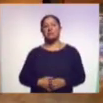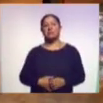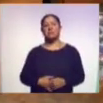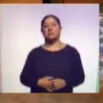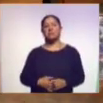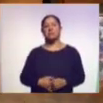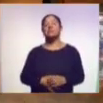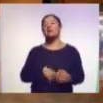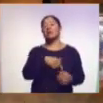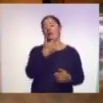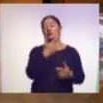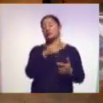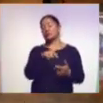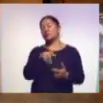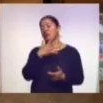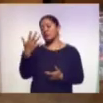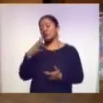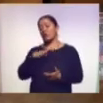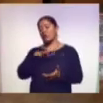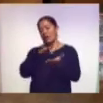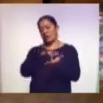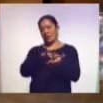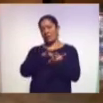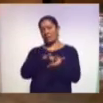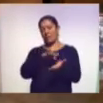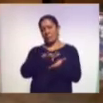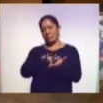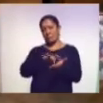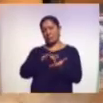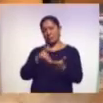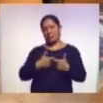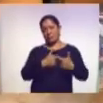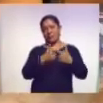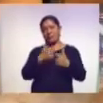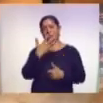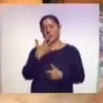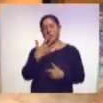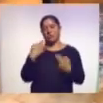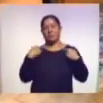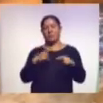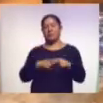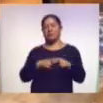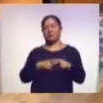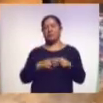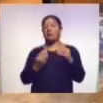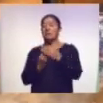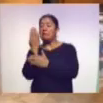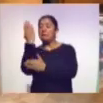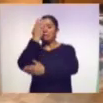obtuvieron apoyo económico por algunos proyectos que están trabajando. Son 5 profesores de tiempo completo que